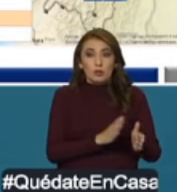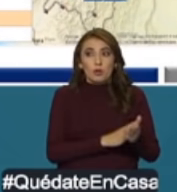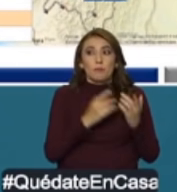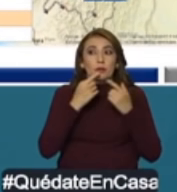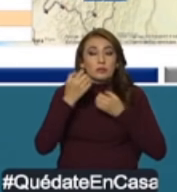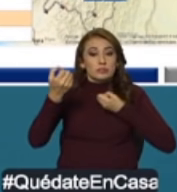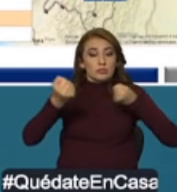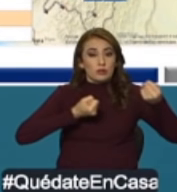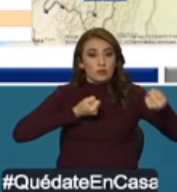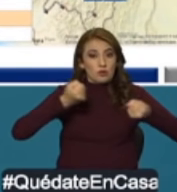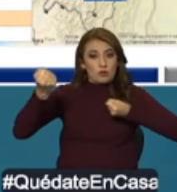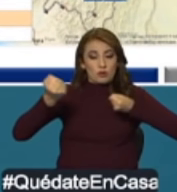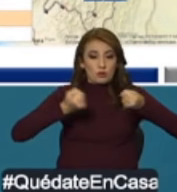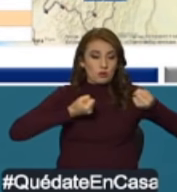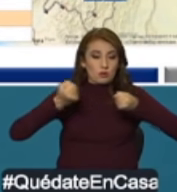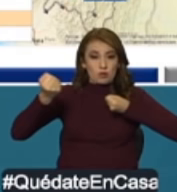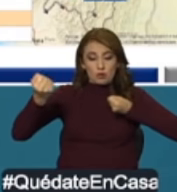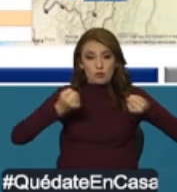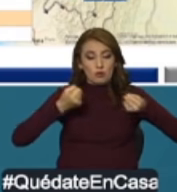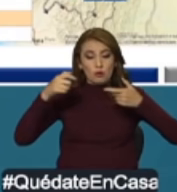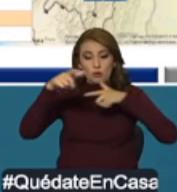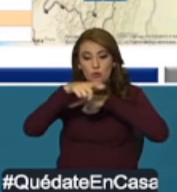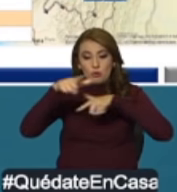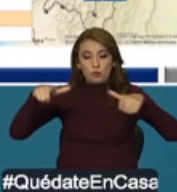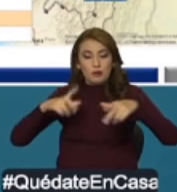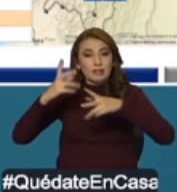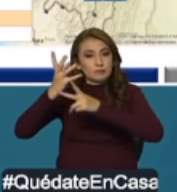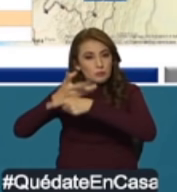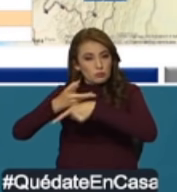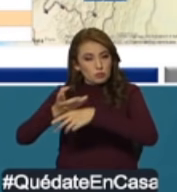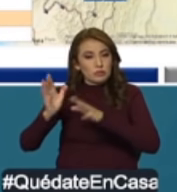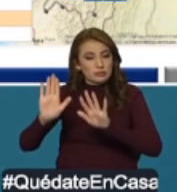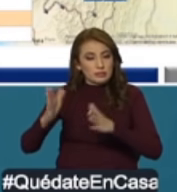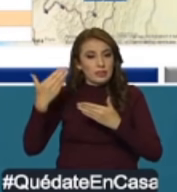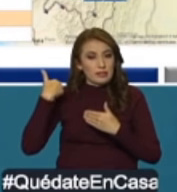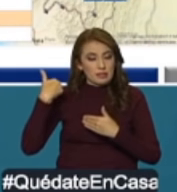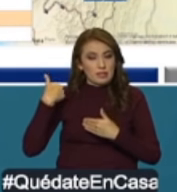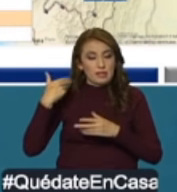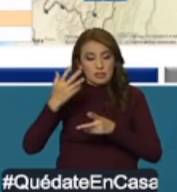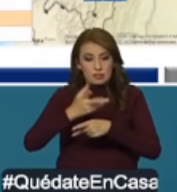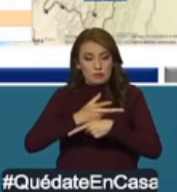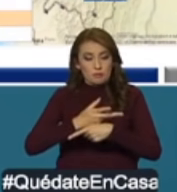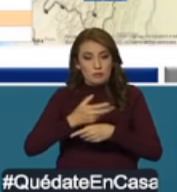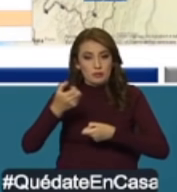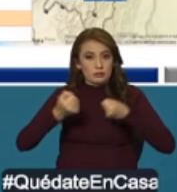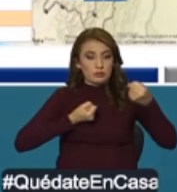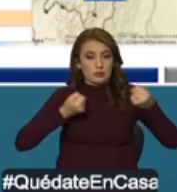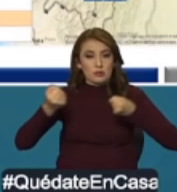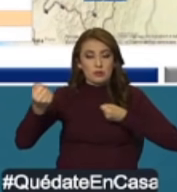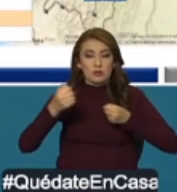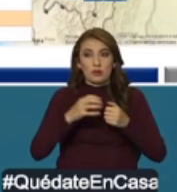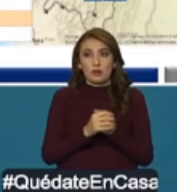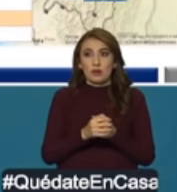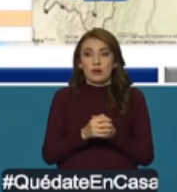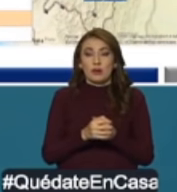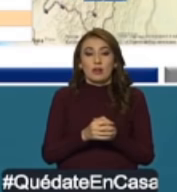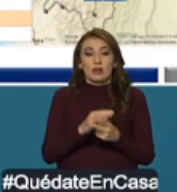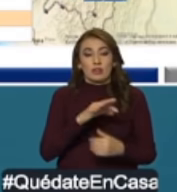corredores logísticos y es la movilidad la que puede convertirse en un vector de transmisión acelerado